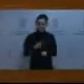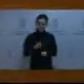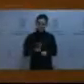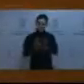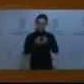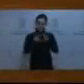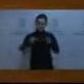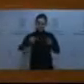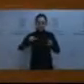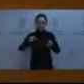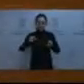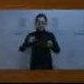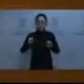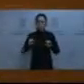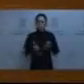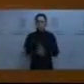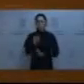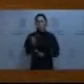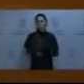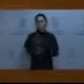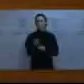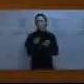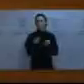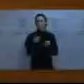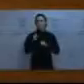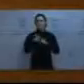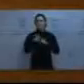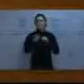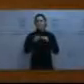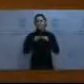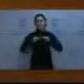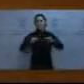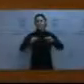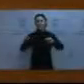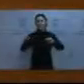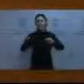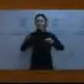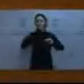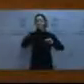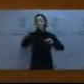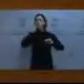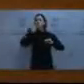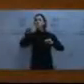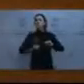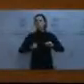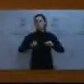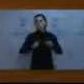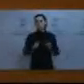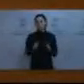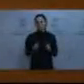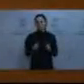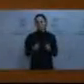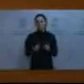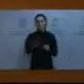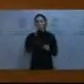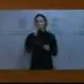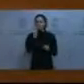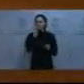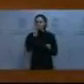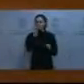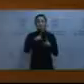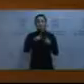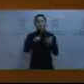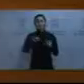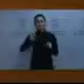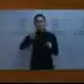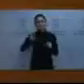de Alcoa, dado que la producción de aluminio es intensiva en electricidad. Pero no es menos cierto que empresas como Asturiana de Zinc, como Arcelor,